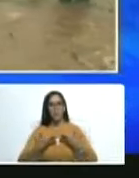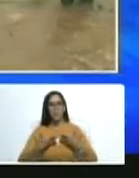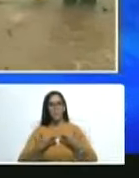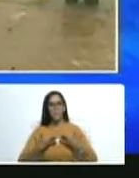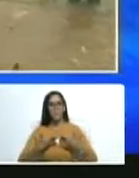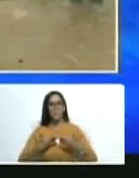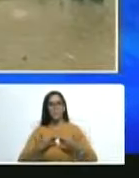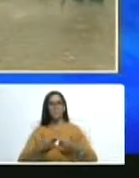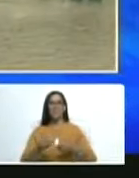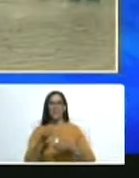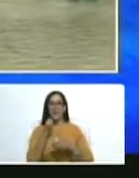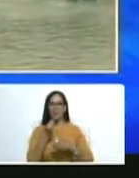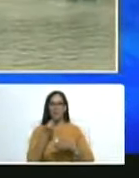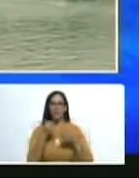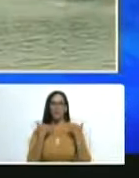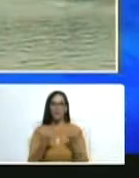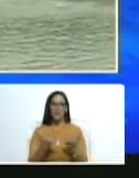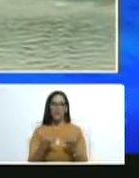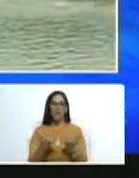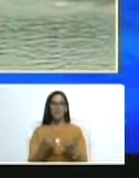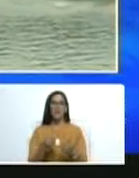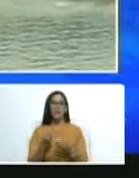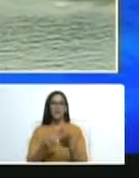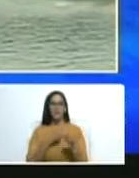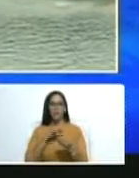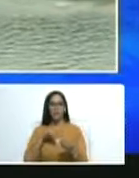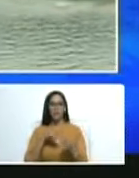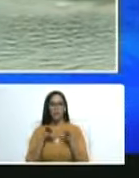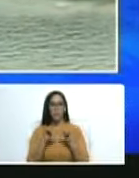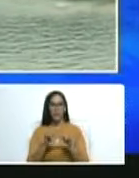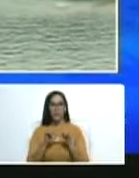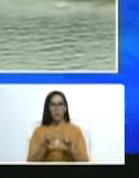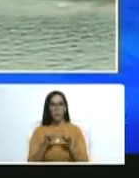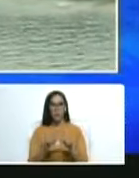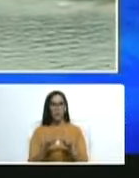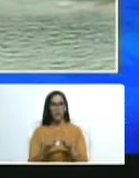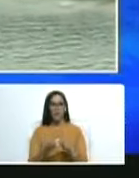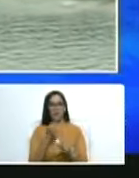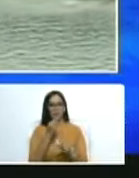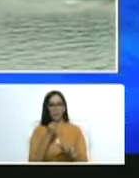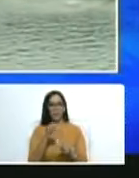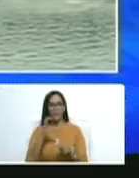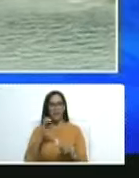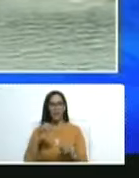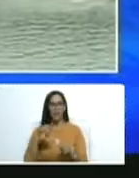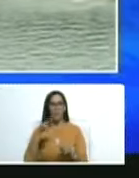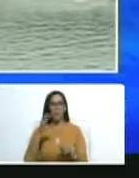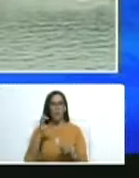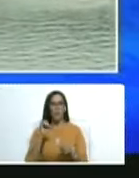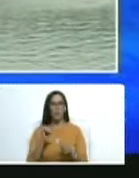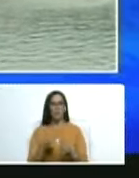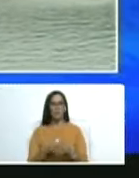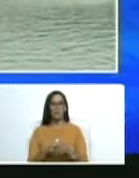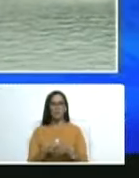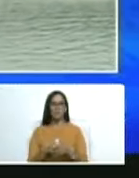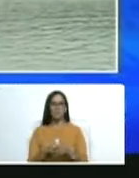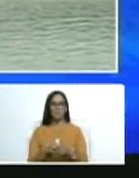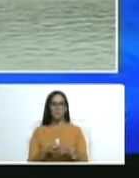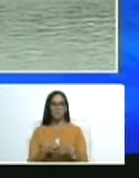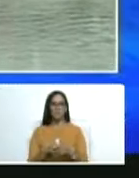recibimos alimento ya para preparar nosotros mismos el alimento para el coporo. Aquí hay unos coporos de muestra,